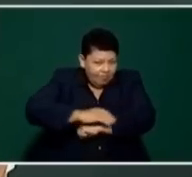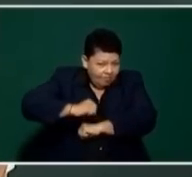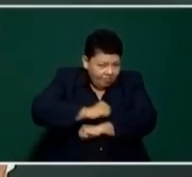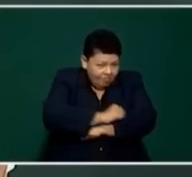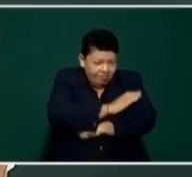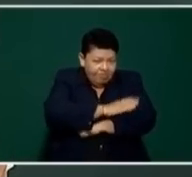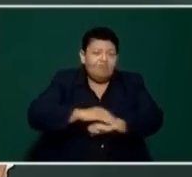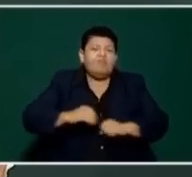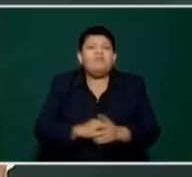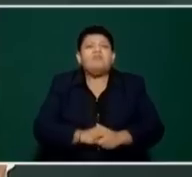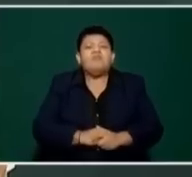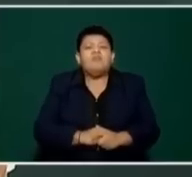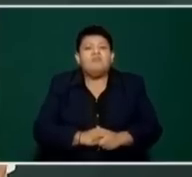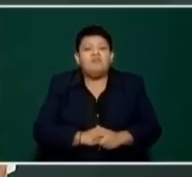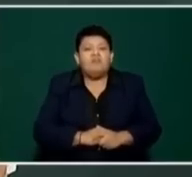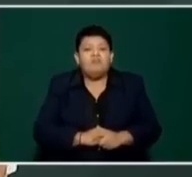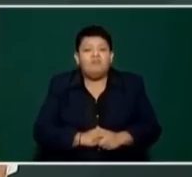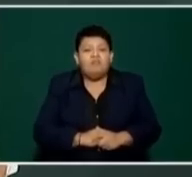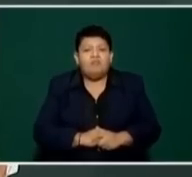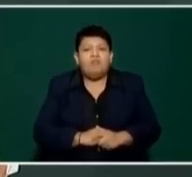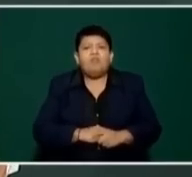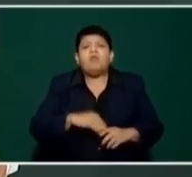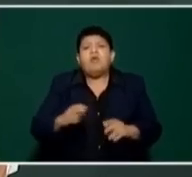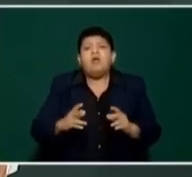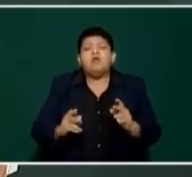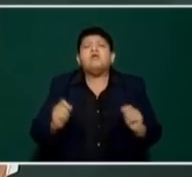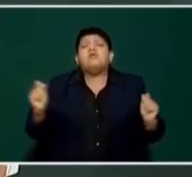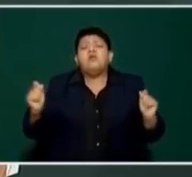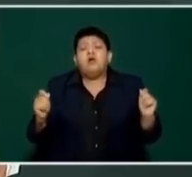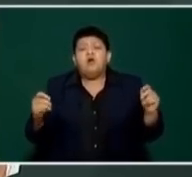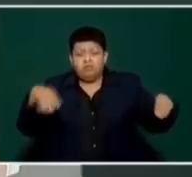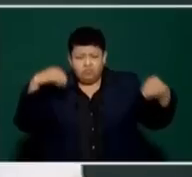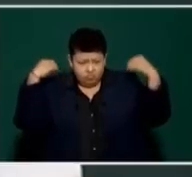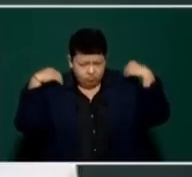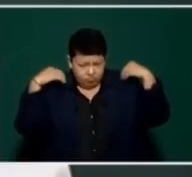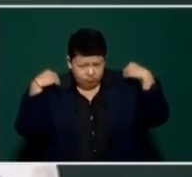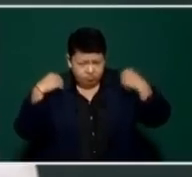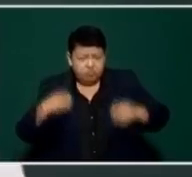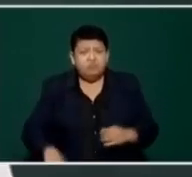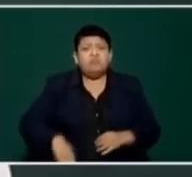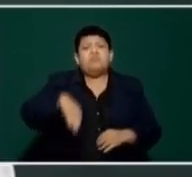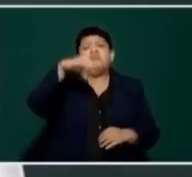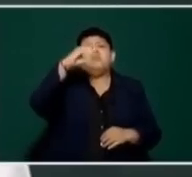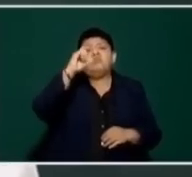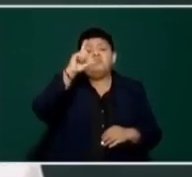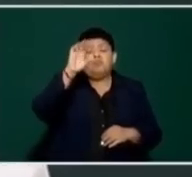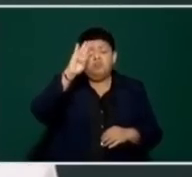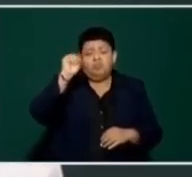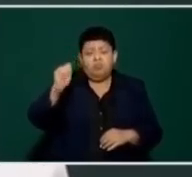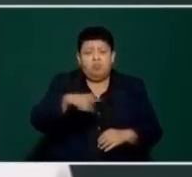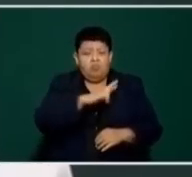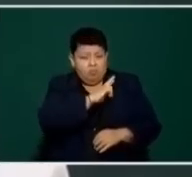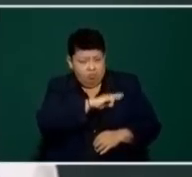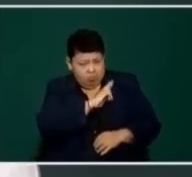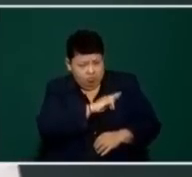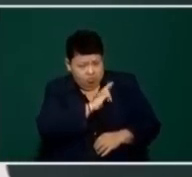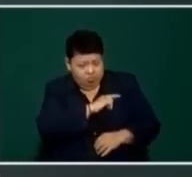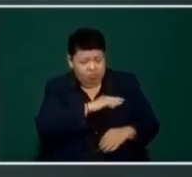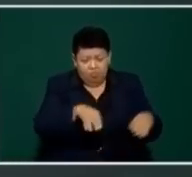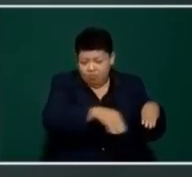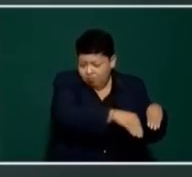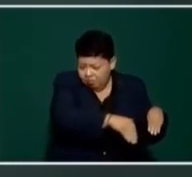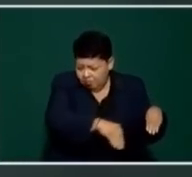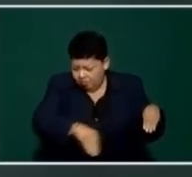los tours, los clubs de playa, los restaurantes a los lados de la